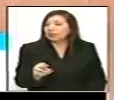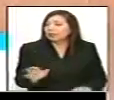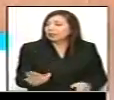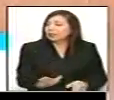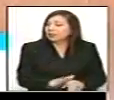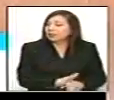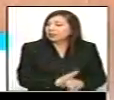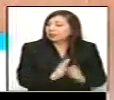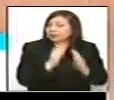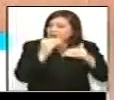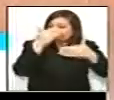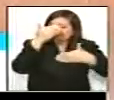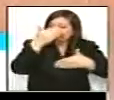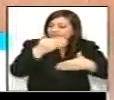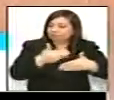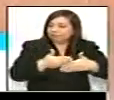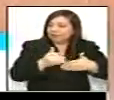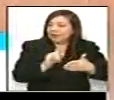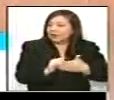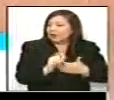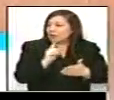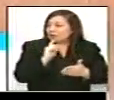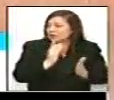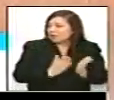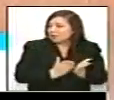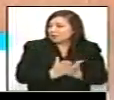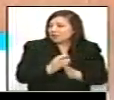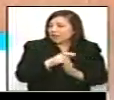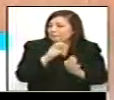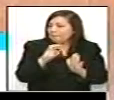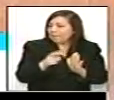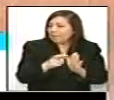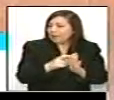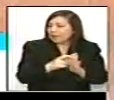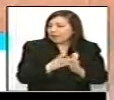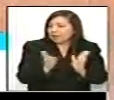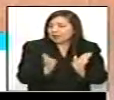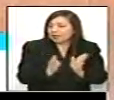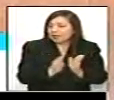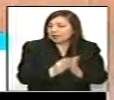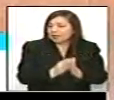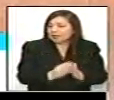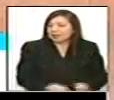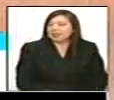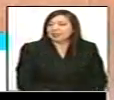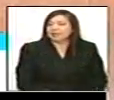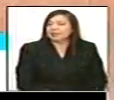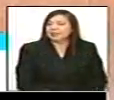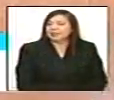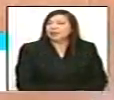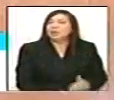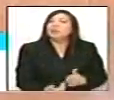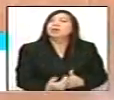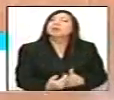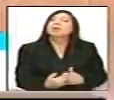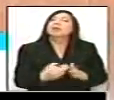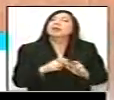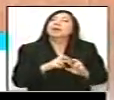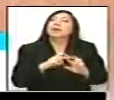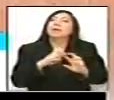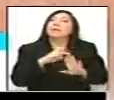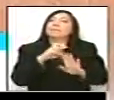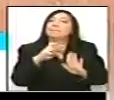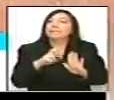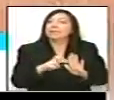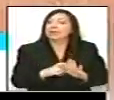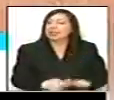absolutamente radical en establecer que no es viable el proyecto de pequeña minería y minería artesanal, el nuevo proyecto del congresista